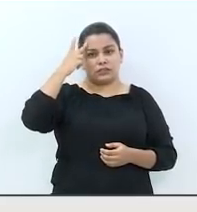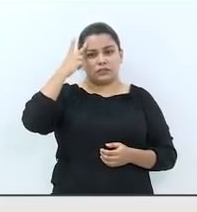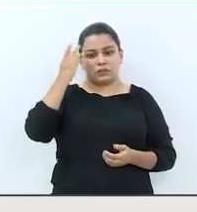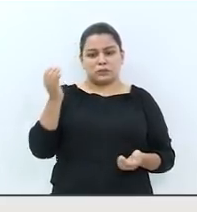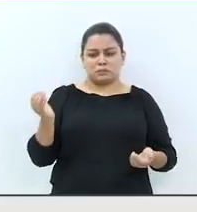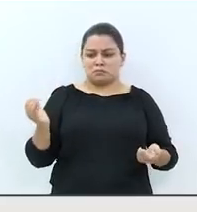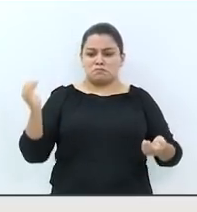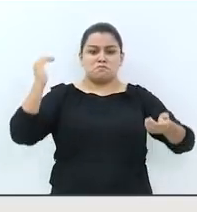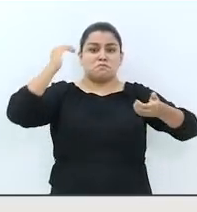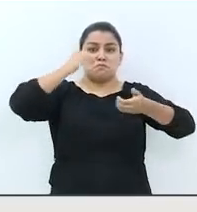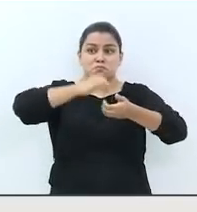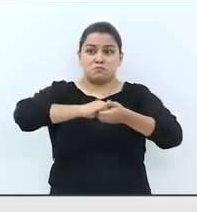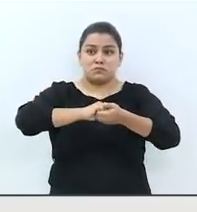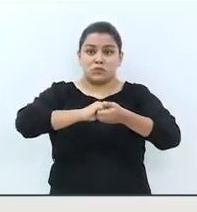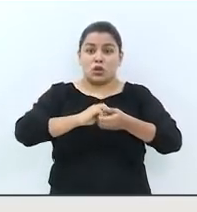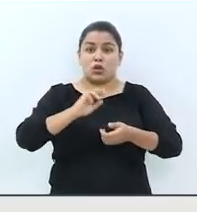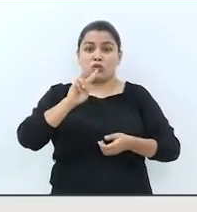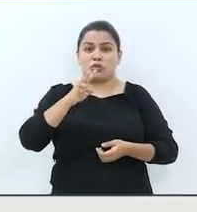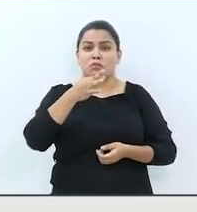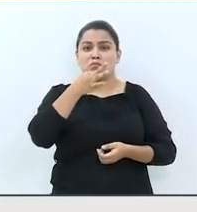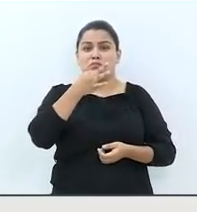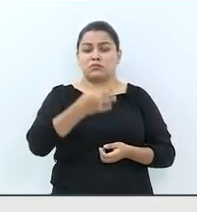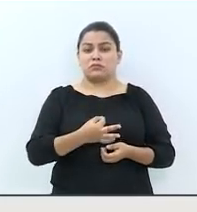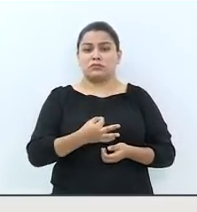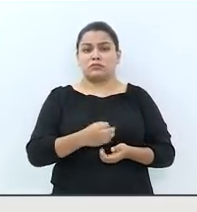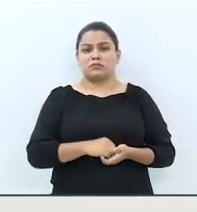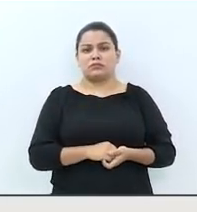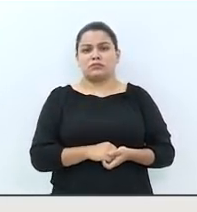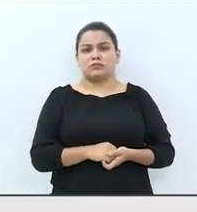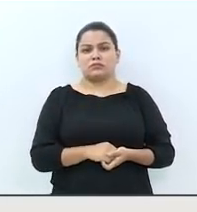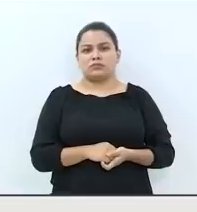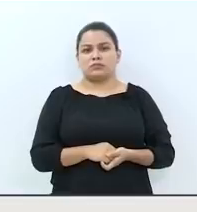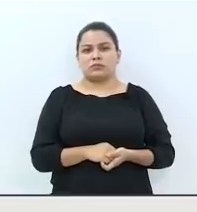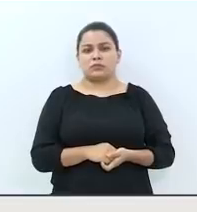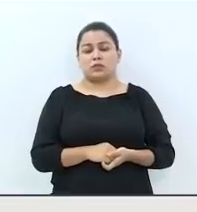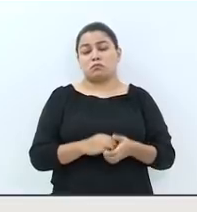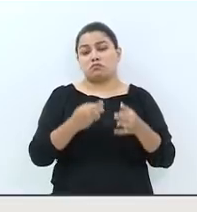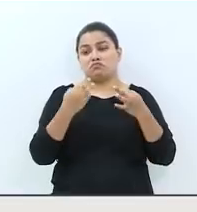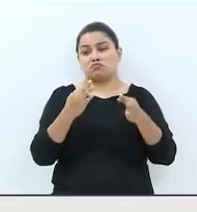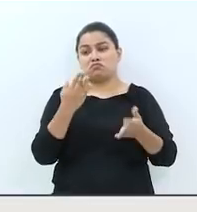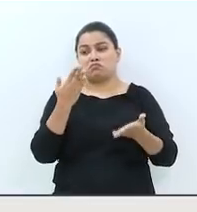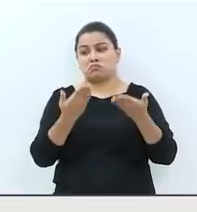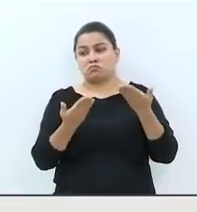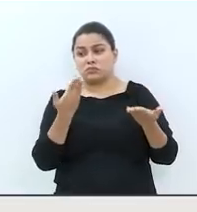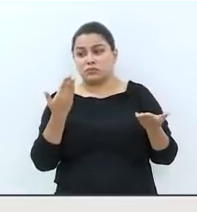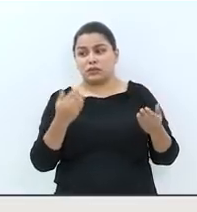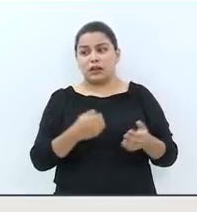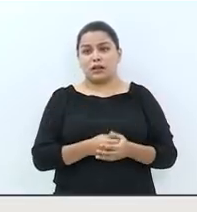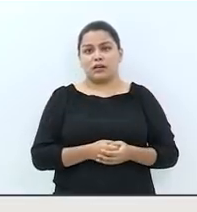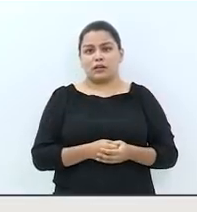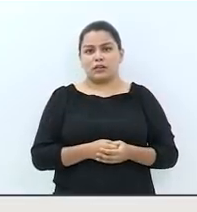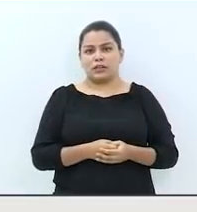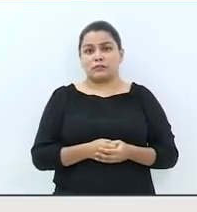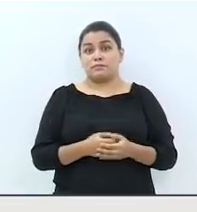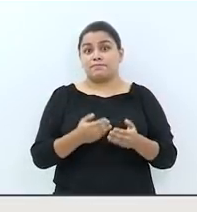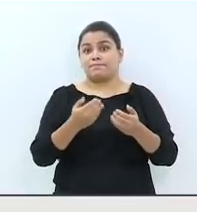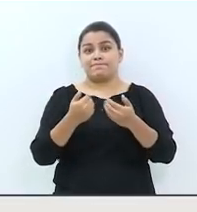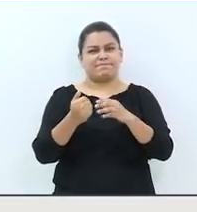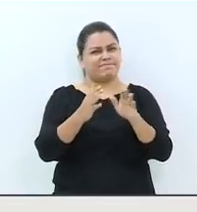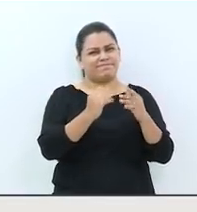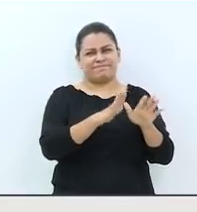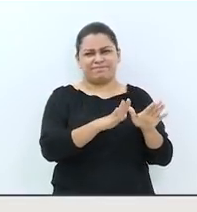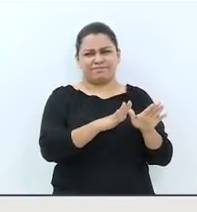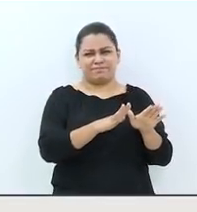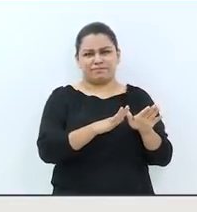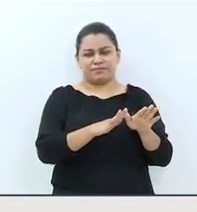dos realidades que quizá de manera preliminar podrían parecernos incluso contradictorias, que es